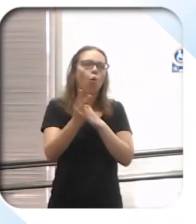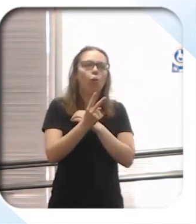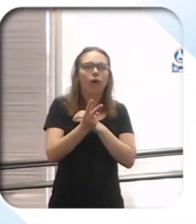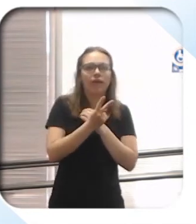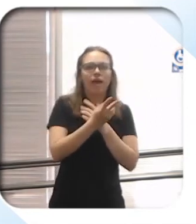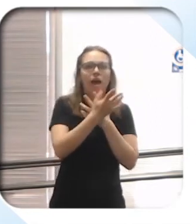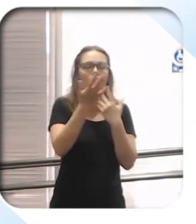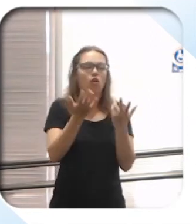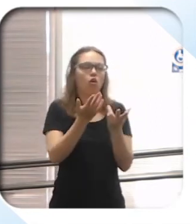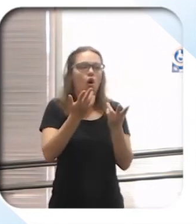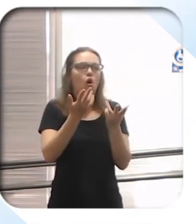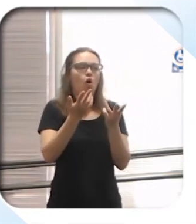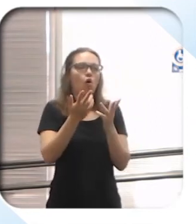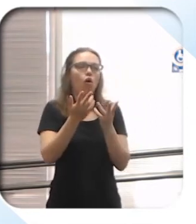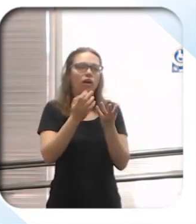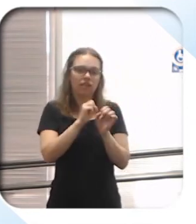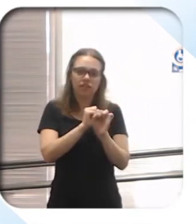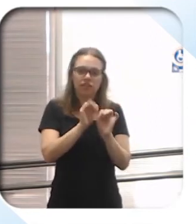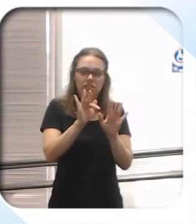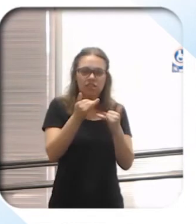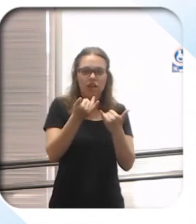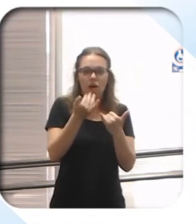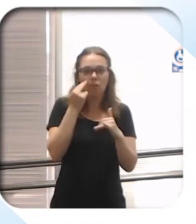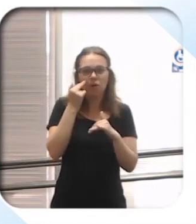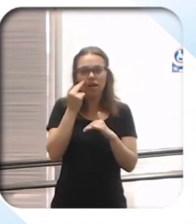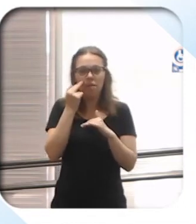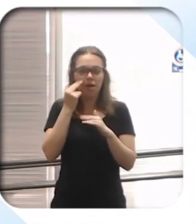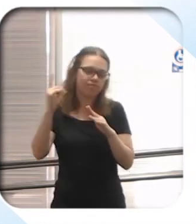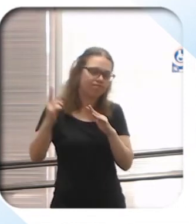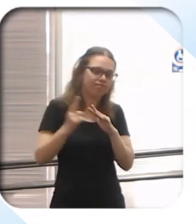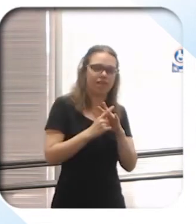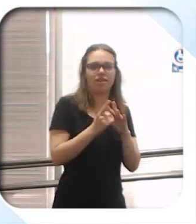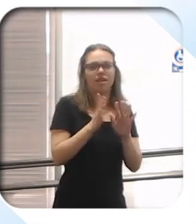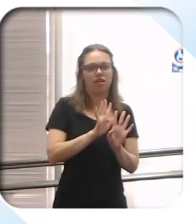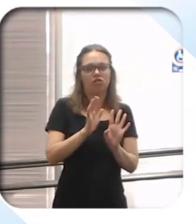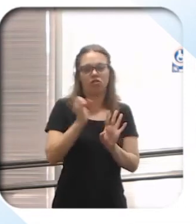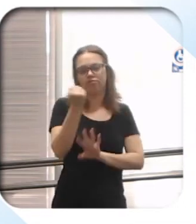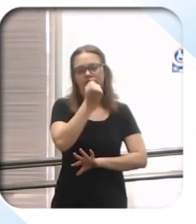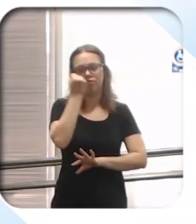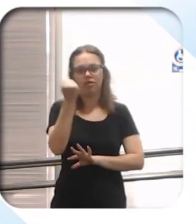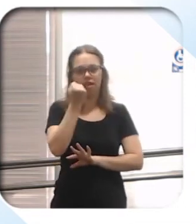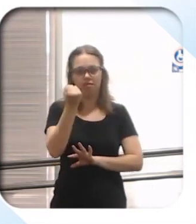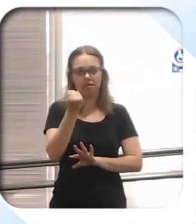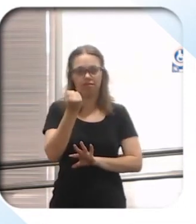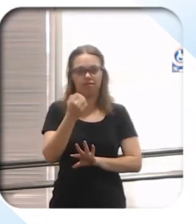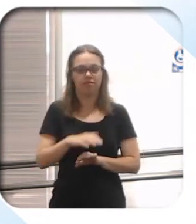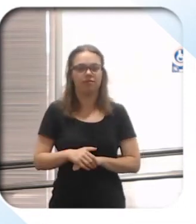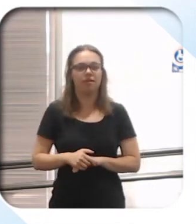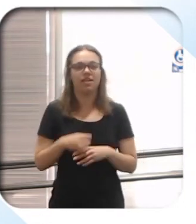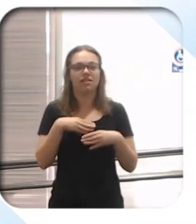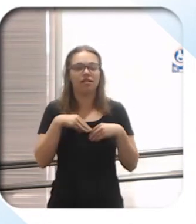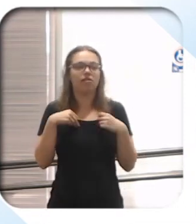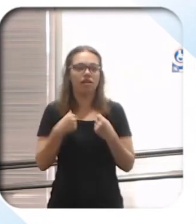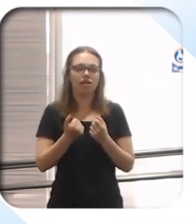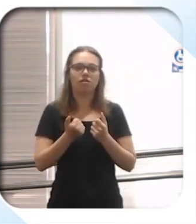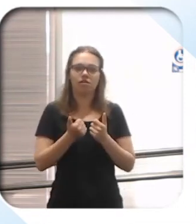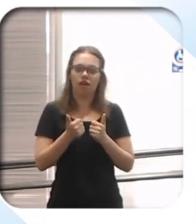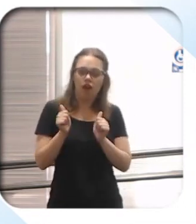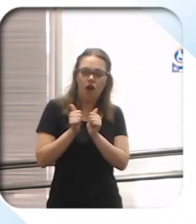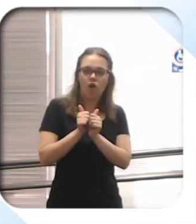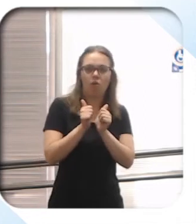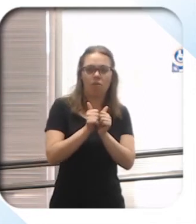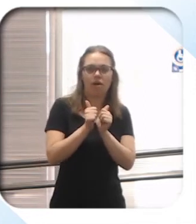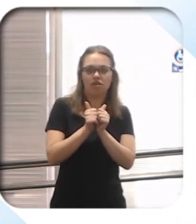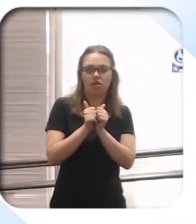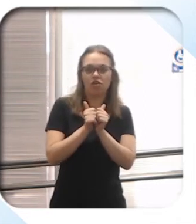paran a tiempo o se encauzan, integración, eso es un elemento para ellos muy importante, sentirse acompañados